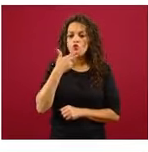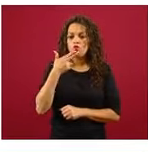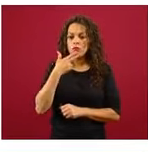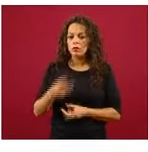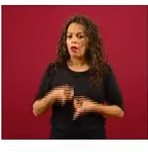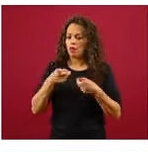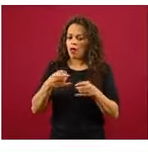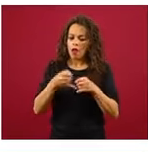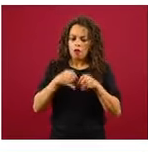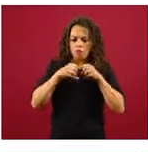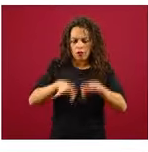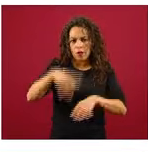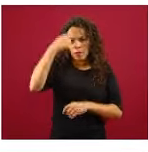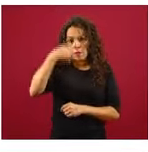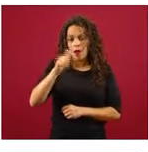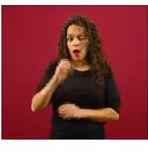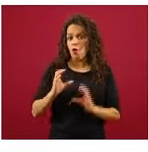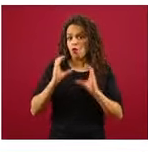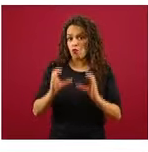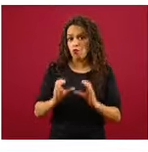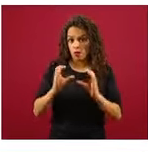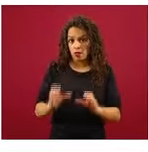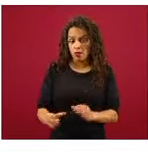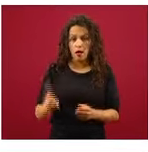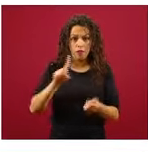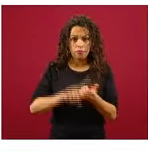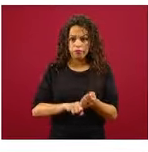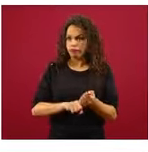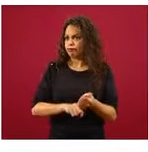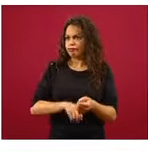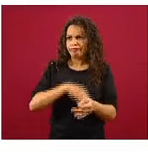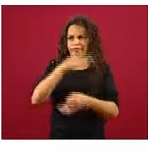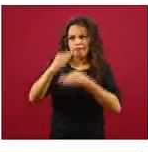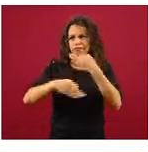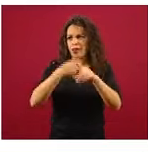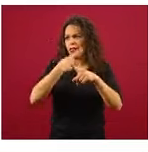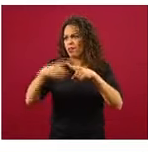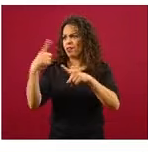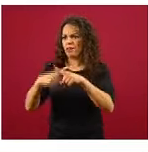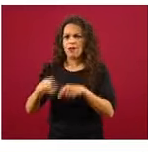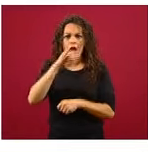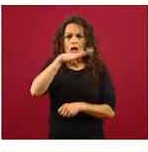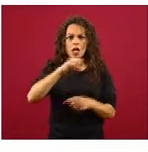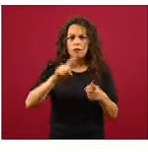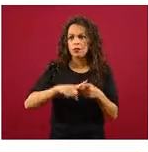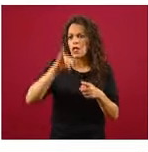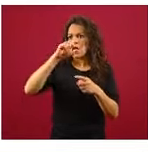edad. Esto es universal en todos los servicios de salud y